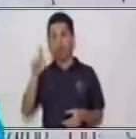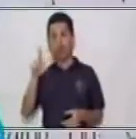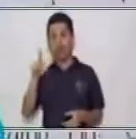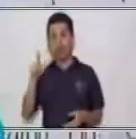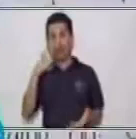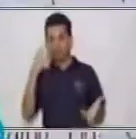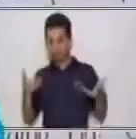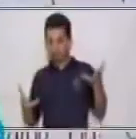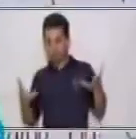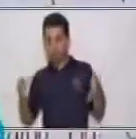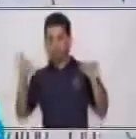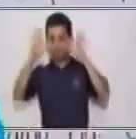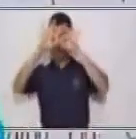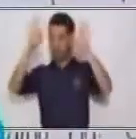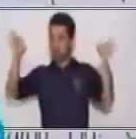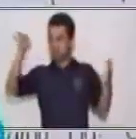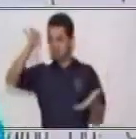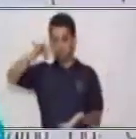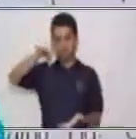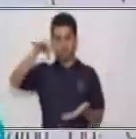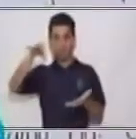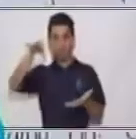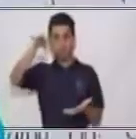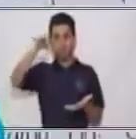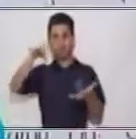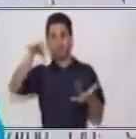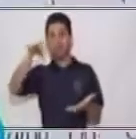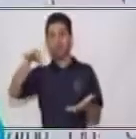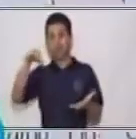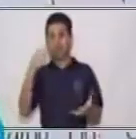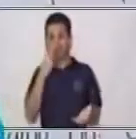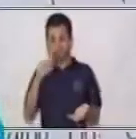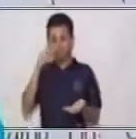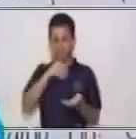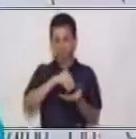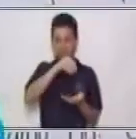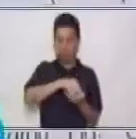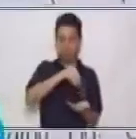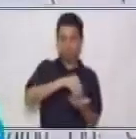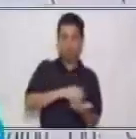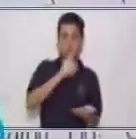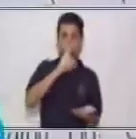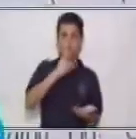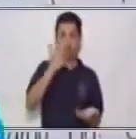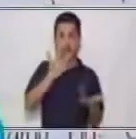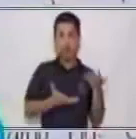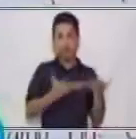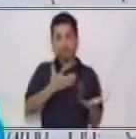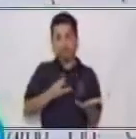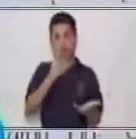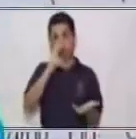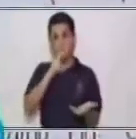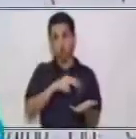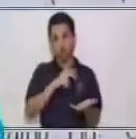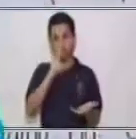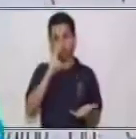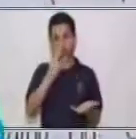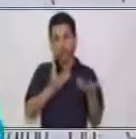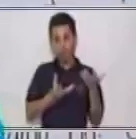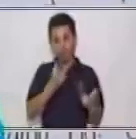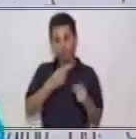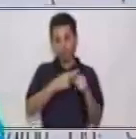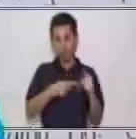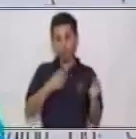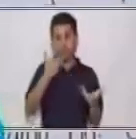el peso, y a esto se le colocan unas medidas de hierro para poder ir marcando 1 libra, media libra,